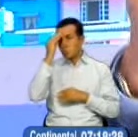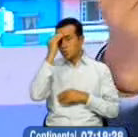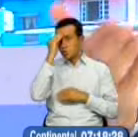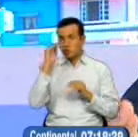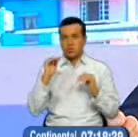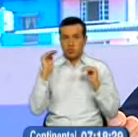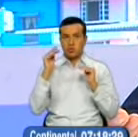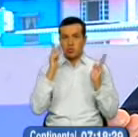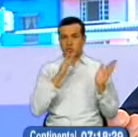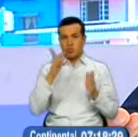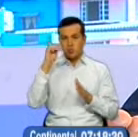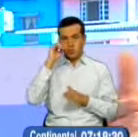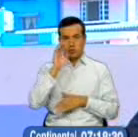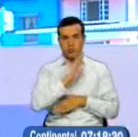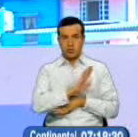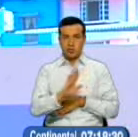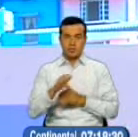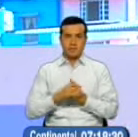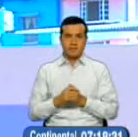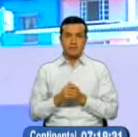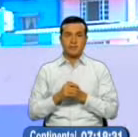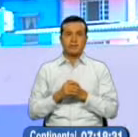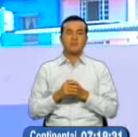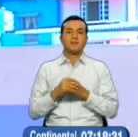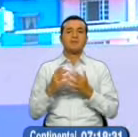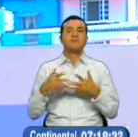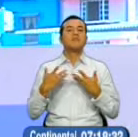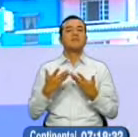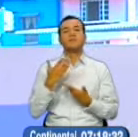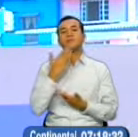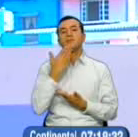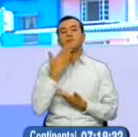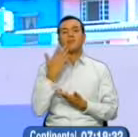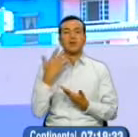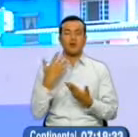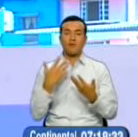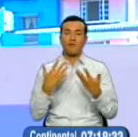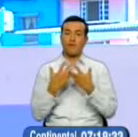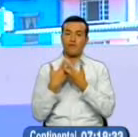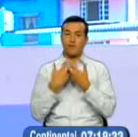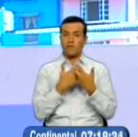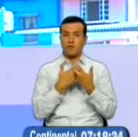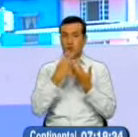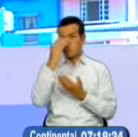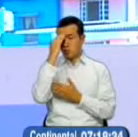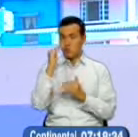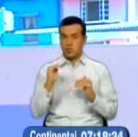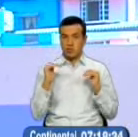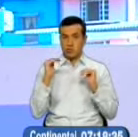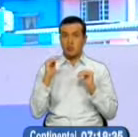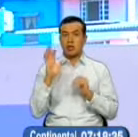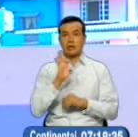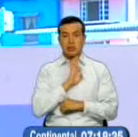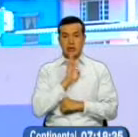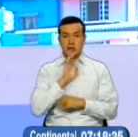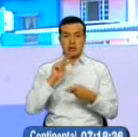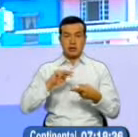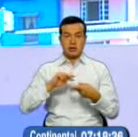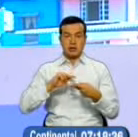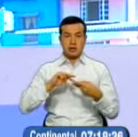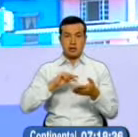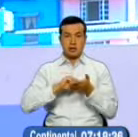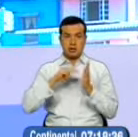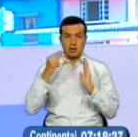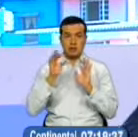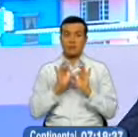las políticas gubernamentales. Y por otro lado, también hay una necesidad de fortalecer la otra educación, la técnica y tecnológica, que